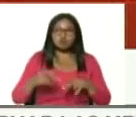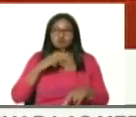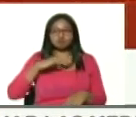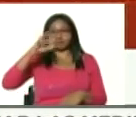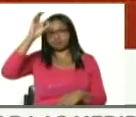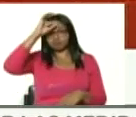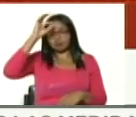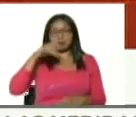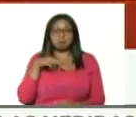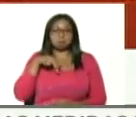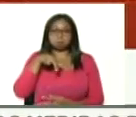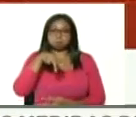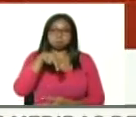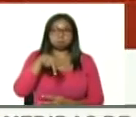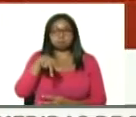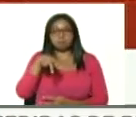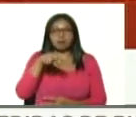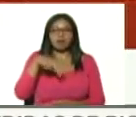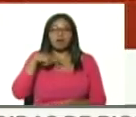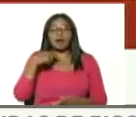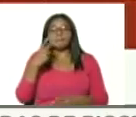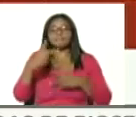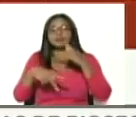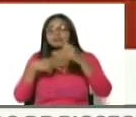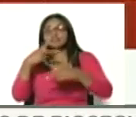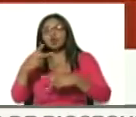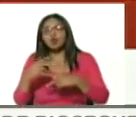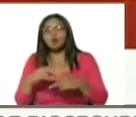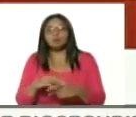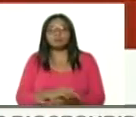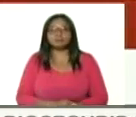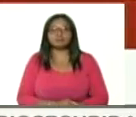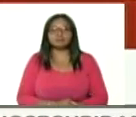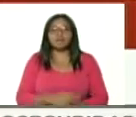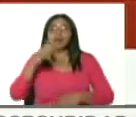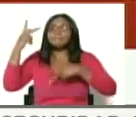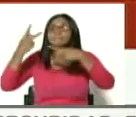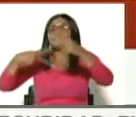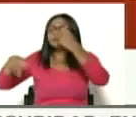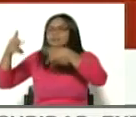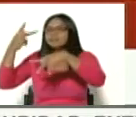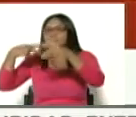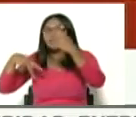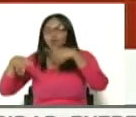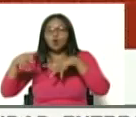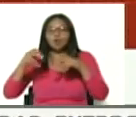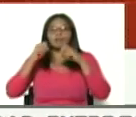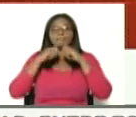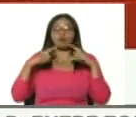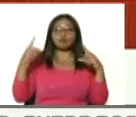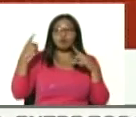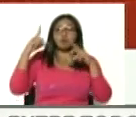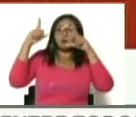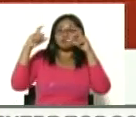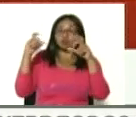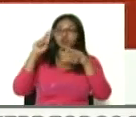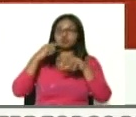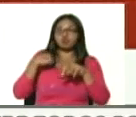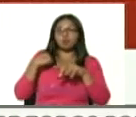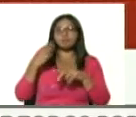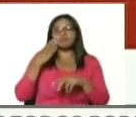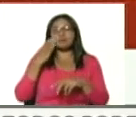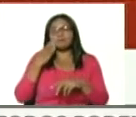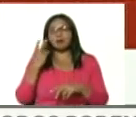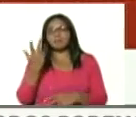caminar y íbamos al paseo Macuto. Allá tengo una foto, ¿verdad, Silvia, en la casa? Una foto con mi mamá,